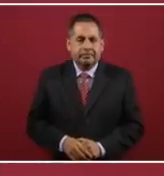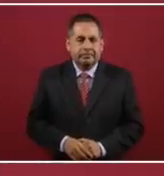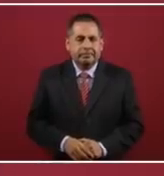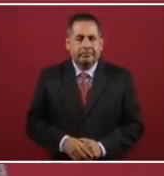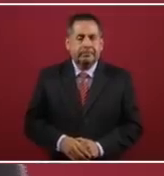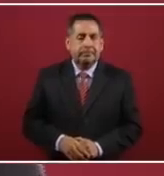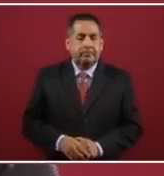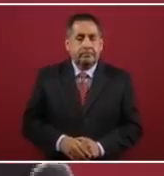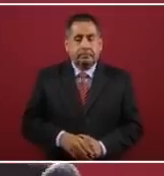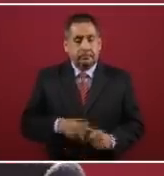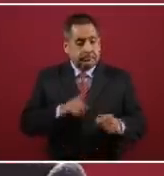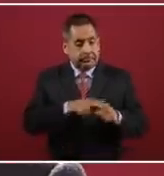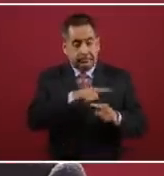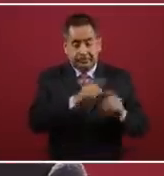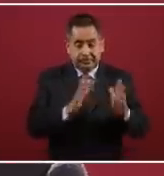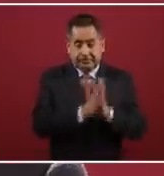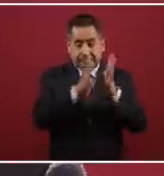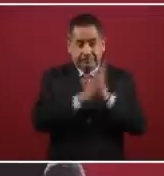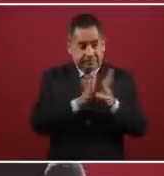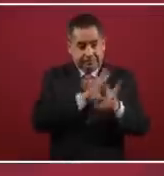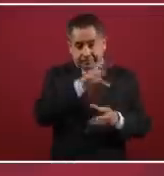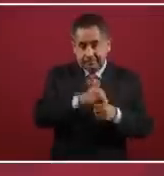El que participa en eso